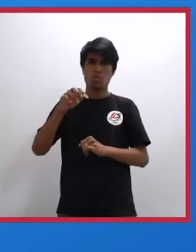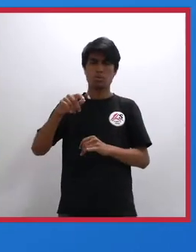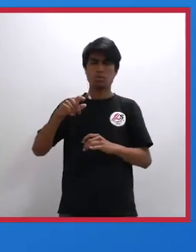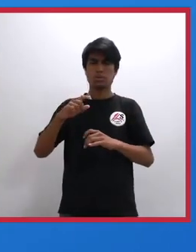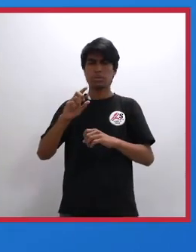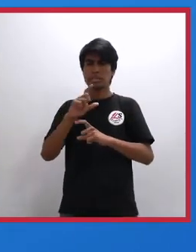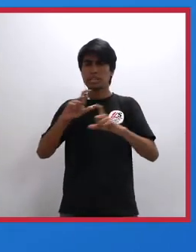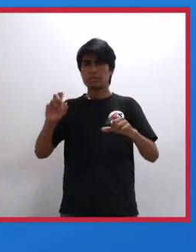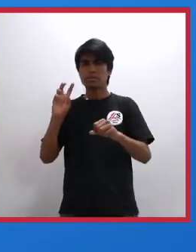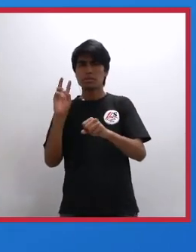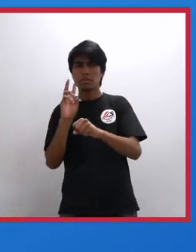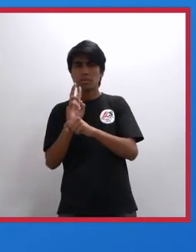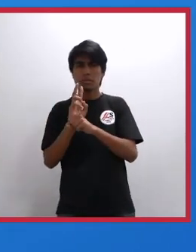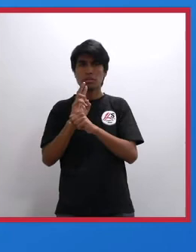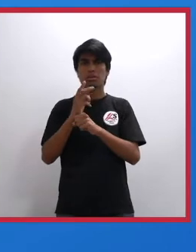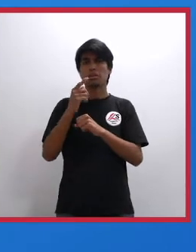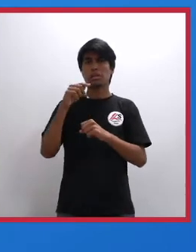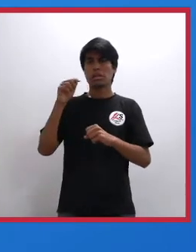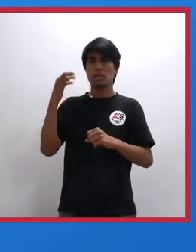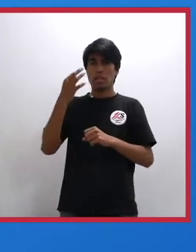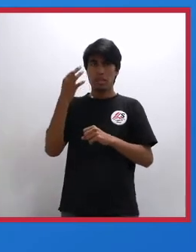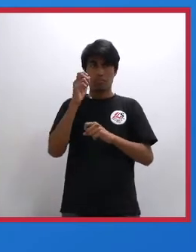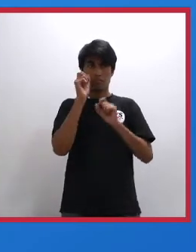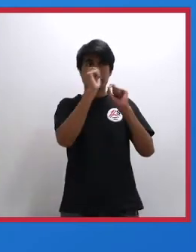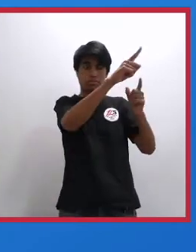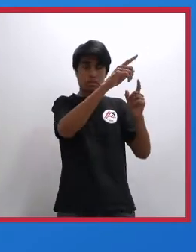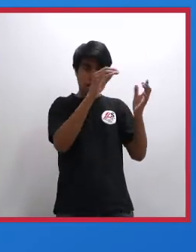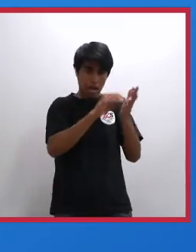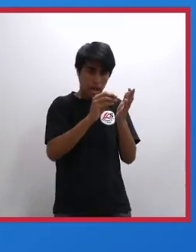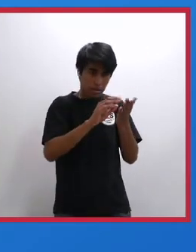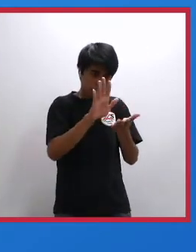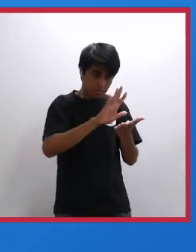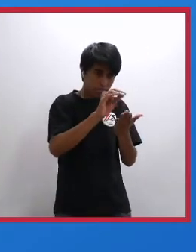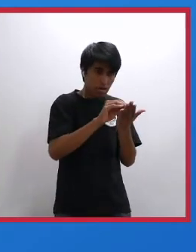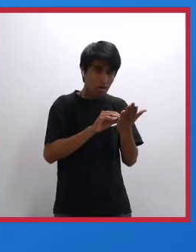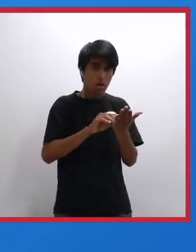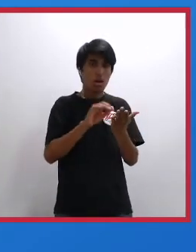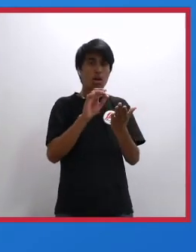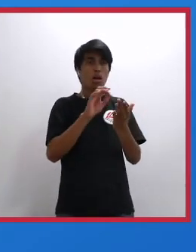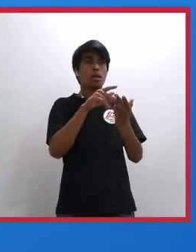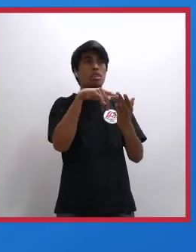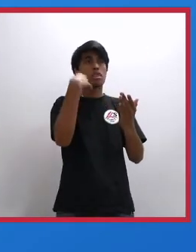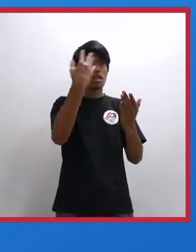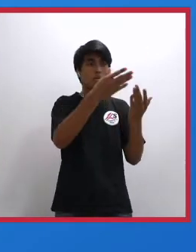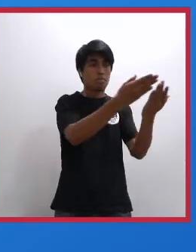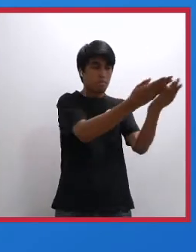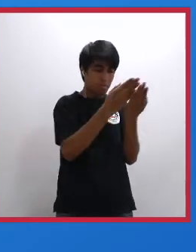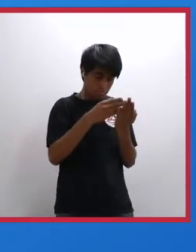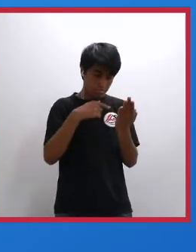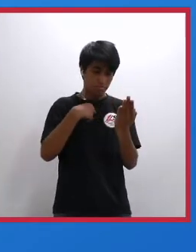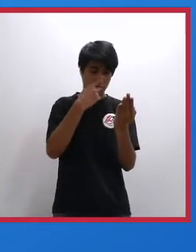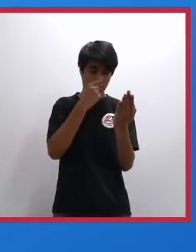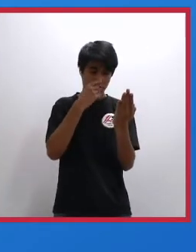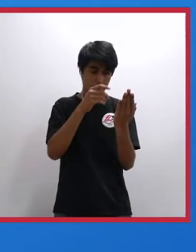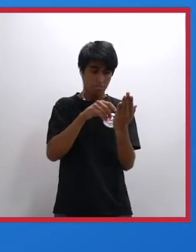ejecución segura lo elabora el contratista y es analizado y aprobado por